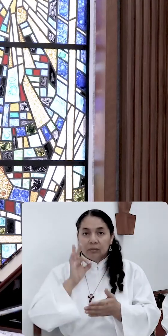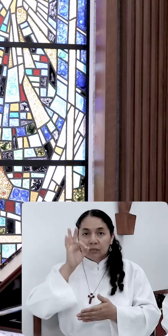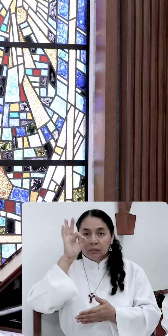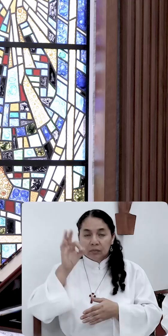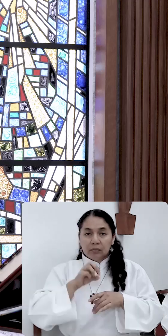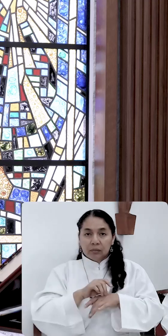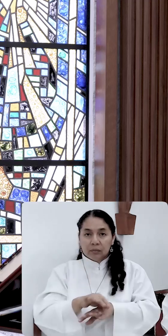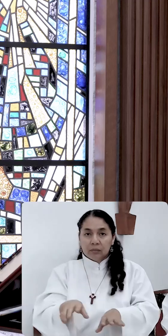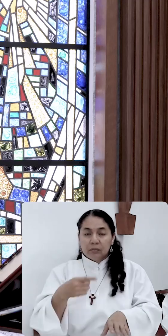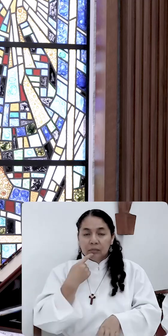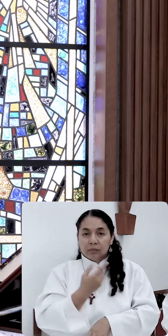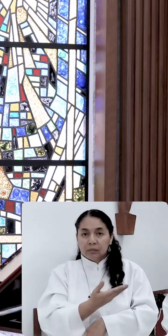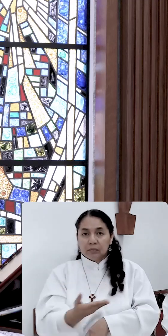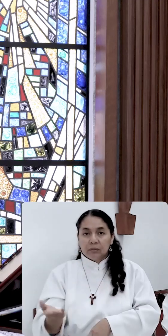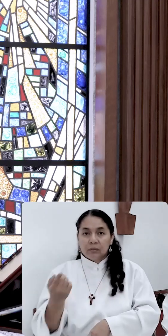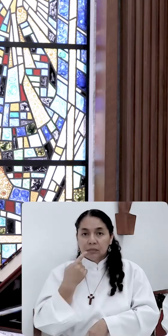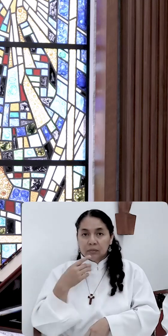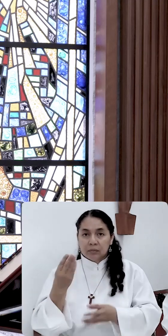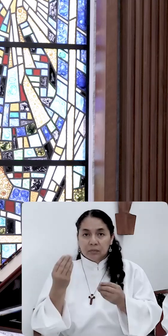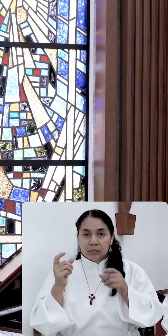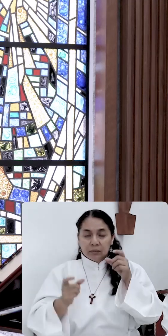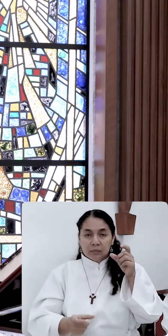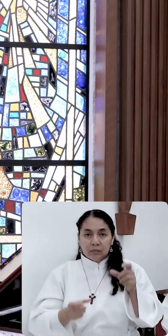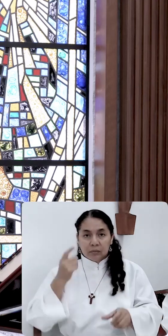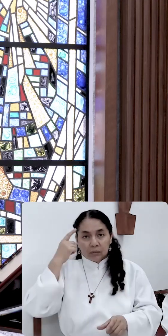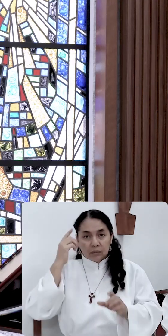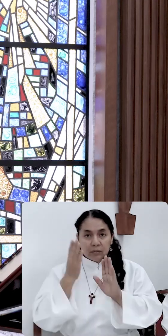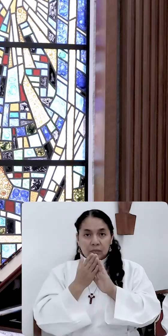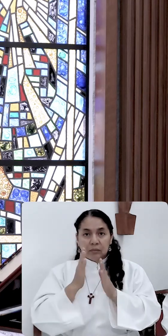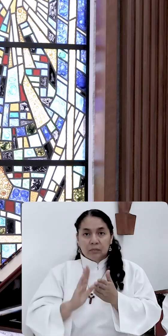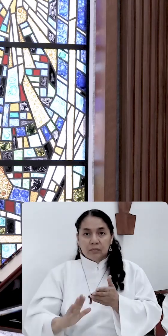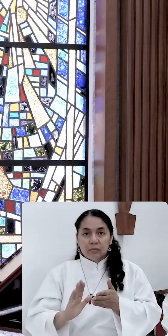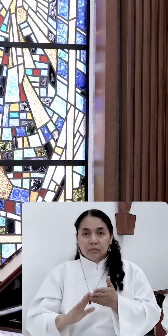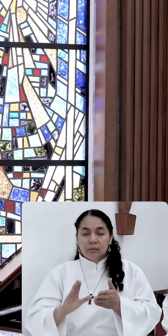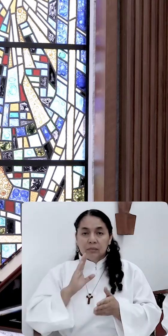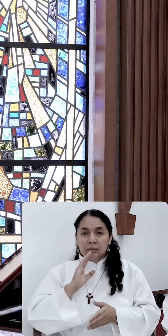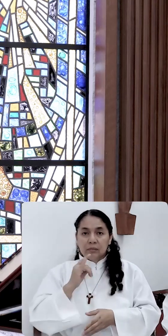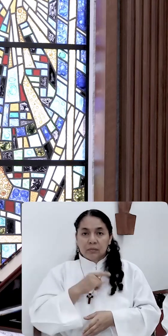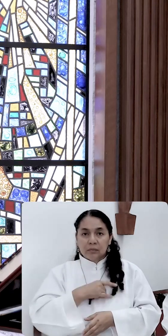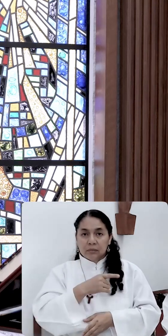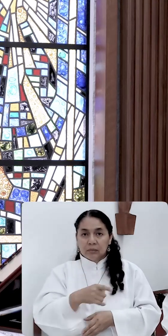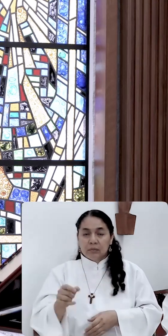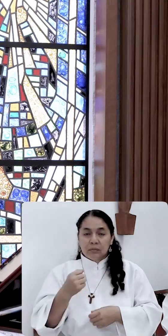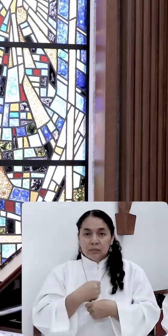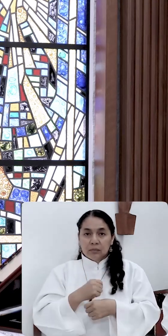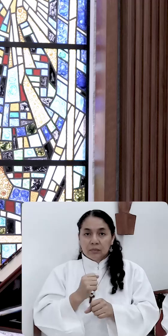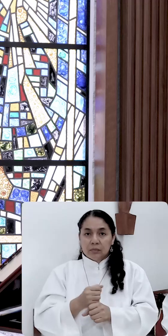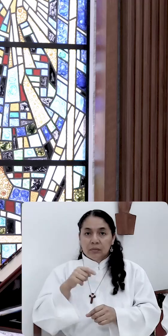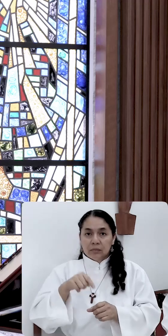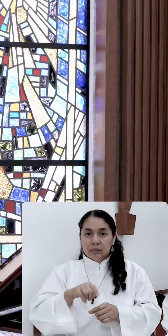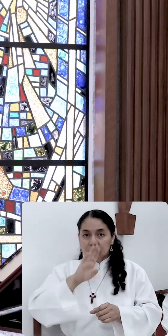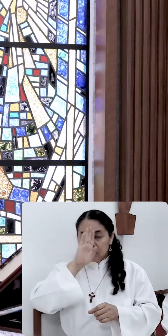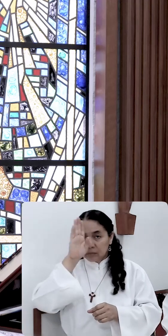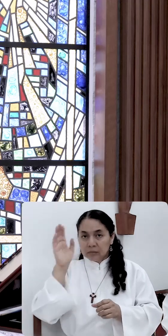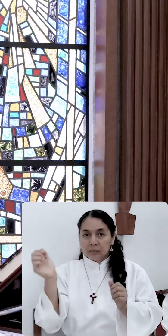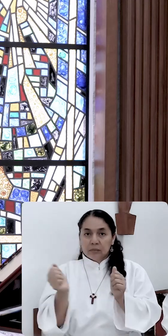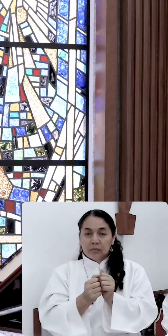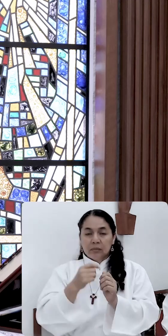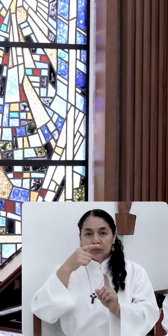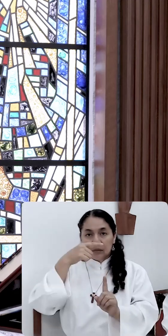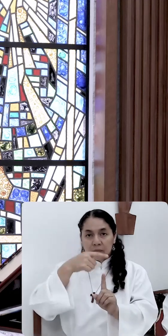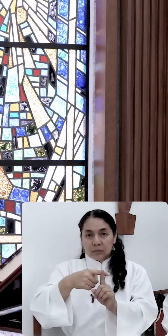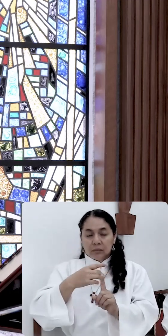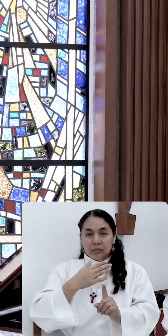eterna, que será derramada por ustedes y por muchos para el perdón de los pecados. Hagan